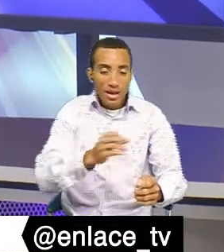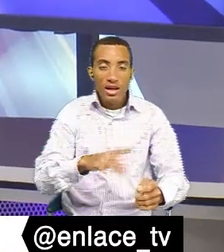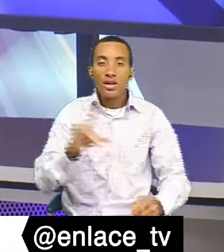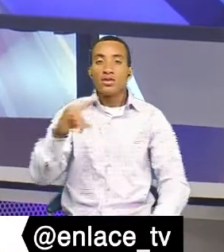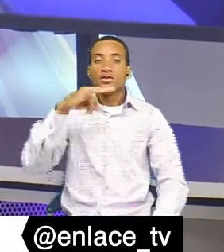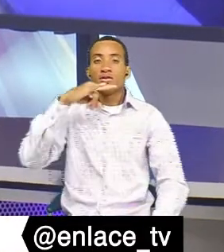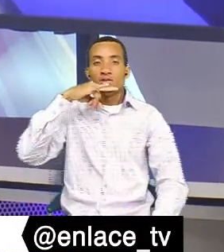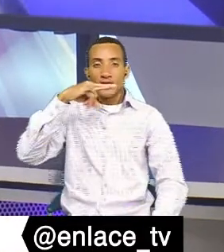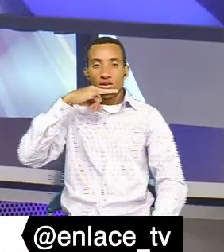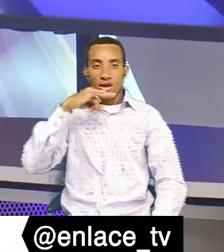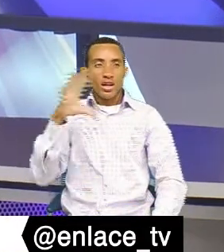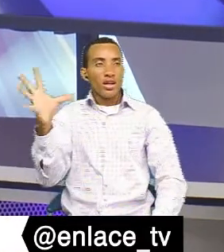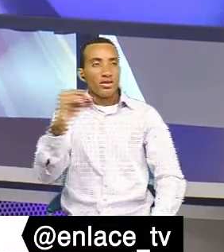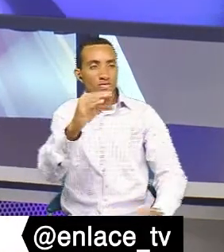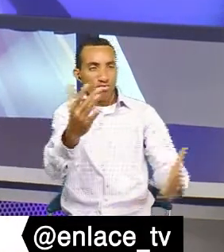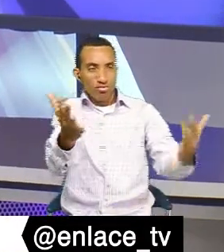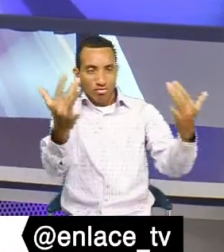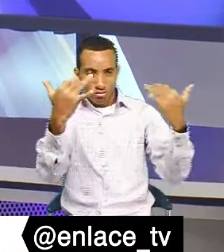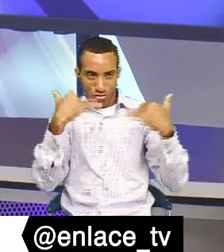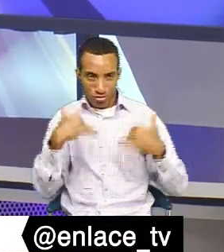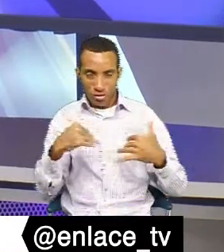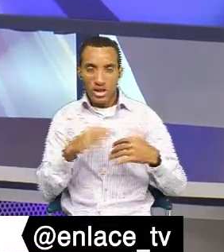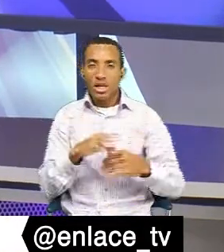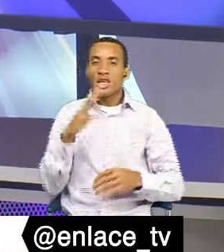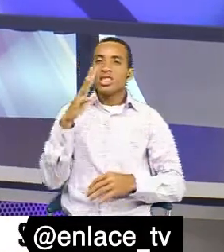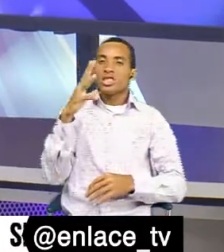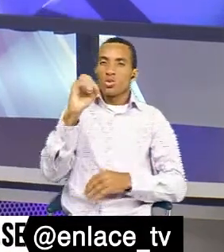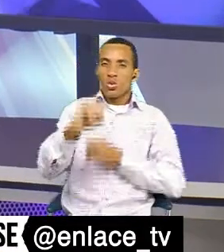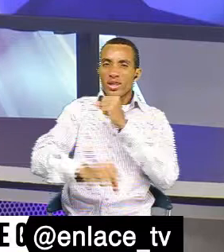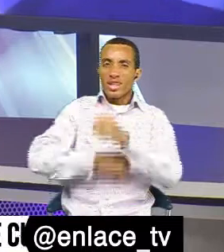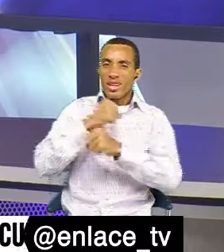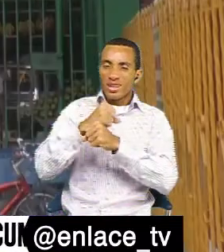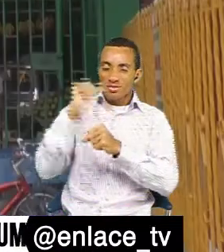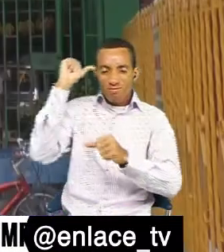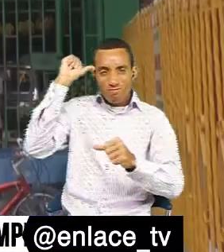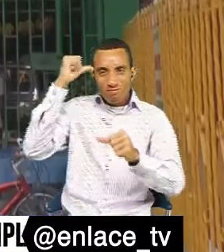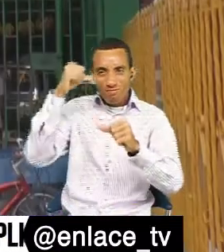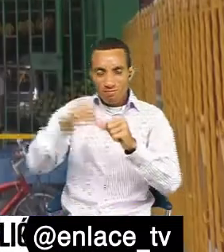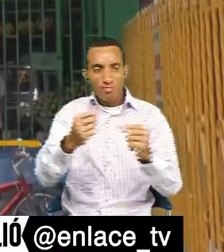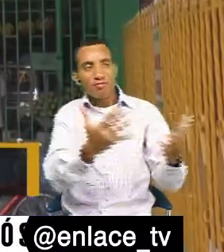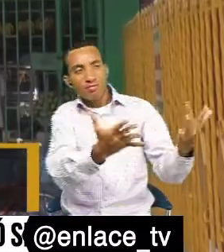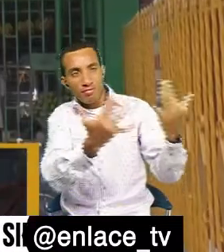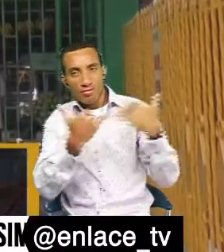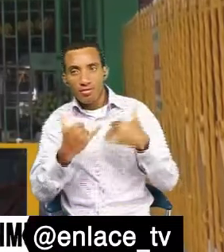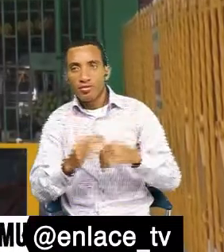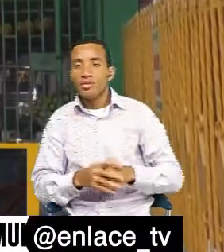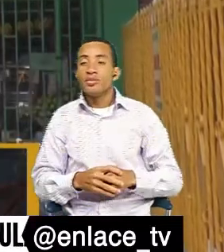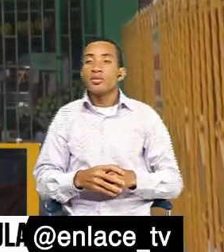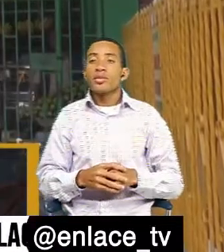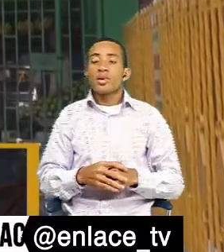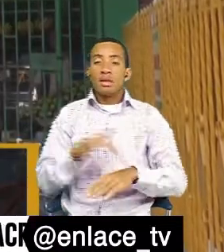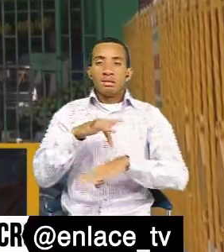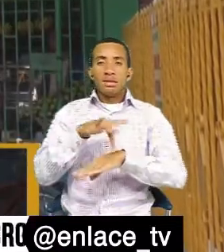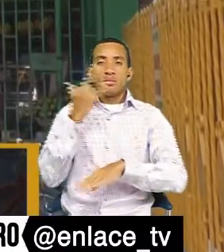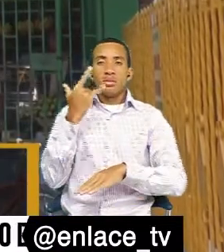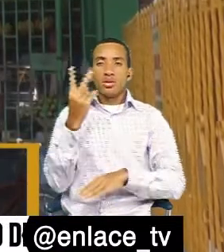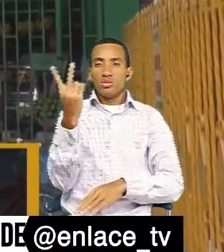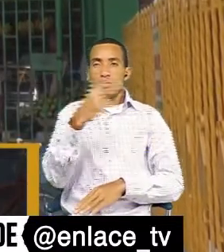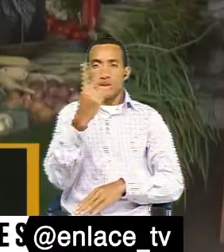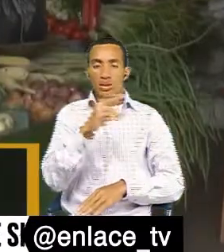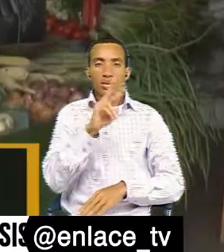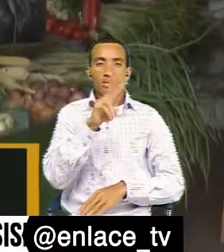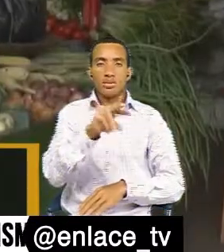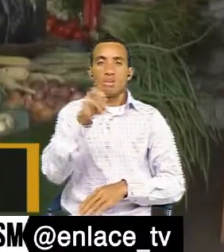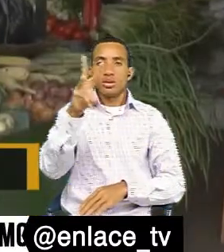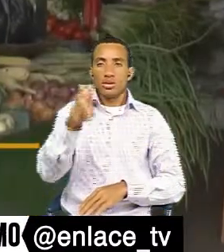celebrar juntos sus 50 años de servicio a Barranca Bermeja. Desde muy temprano, este viernes 28 de octubre,